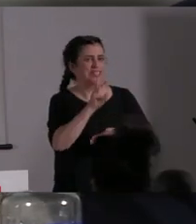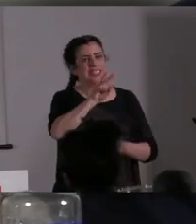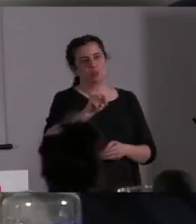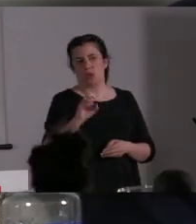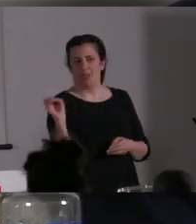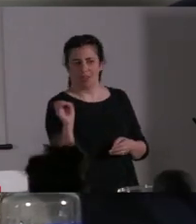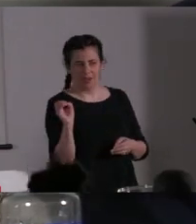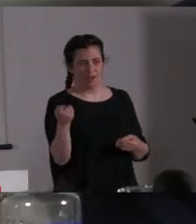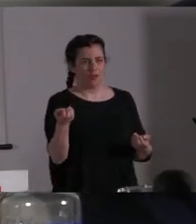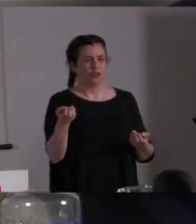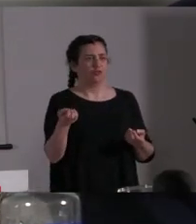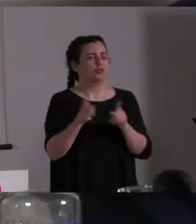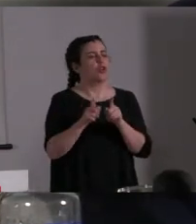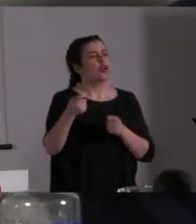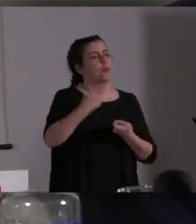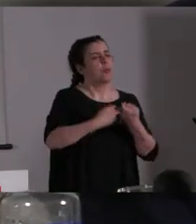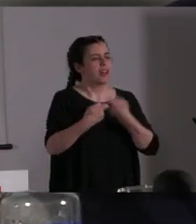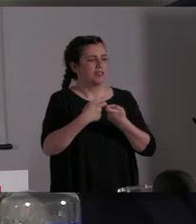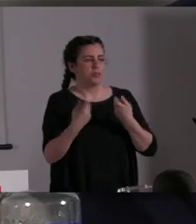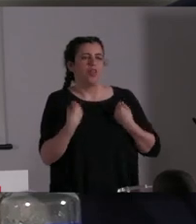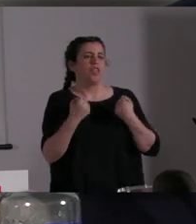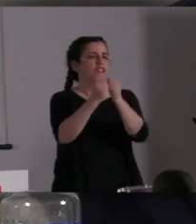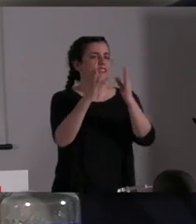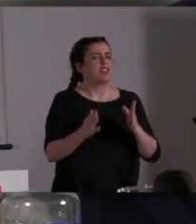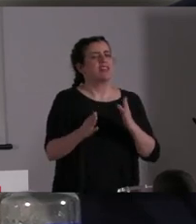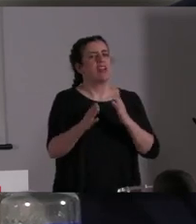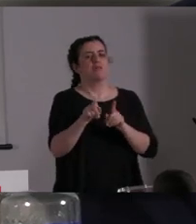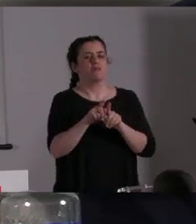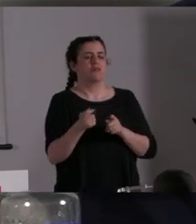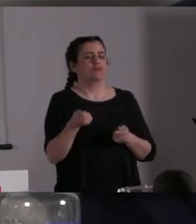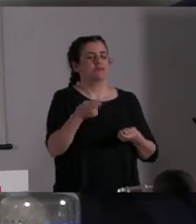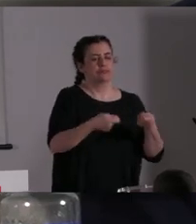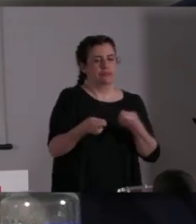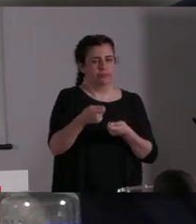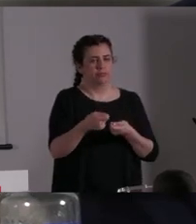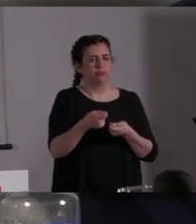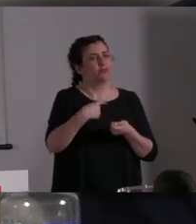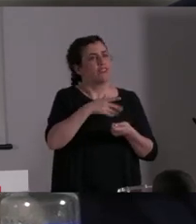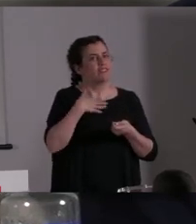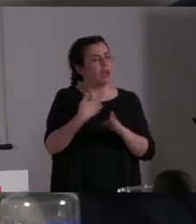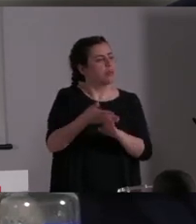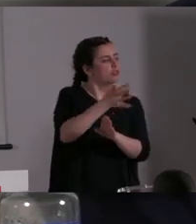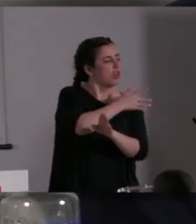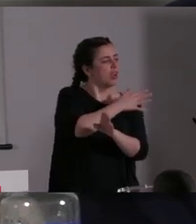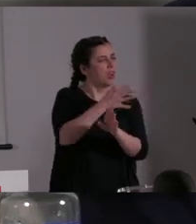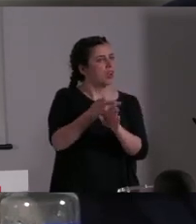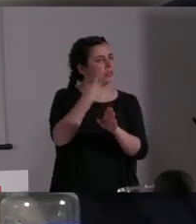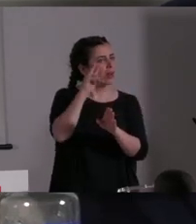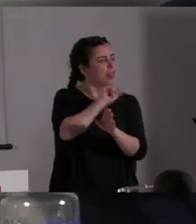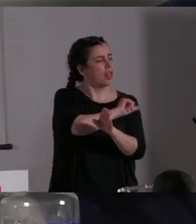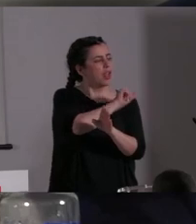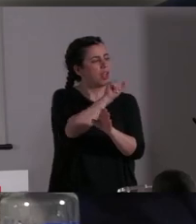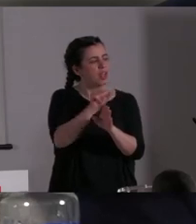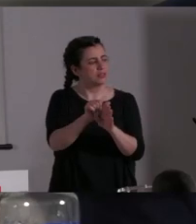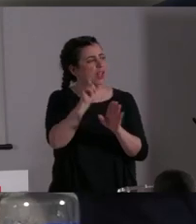de vivienda en clave no especulativa. ¿Qué significa? Que queremos aprender efectivamente de experiencias previas, apoyarnos, sostenernos